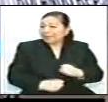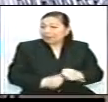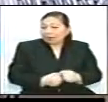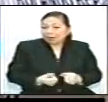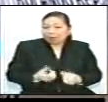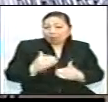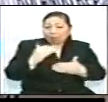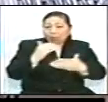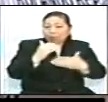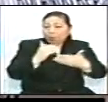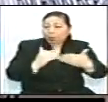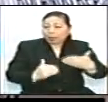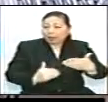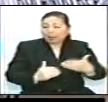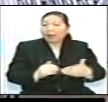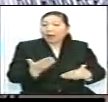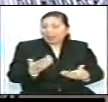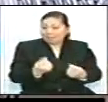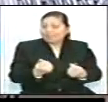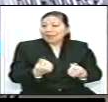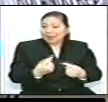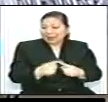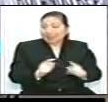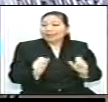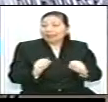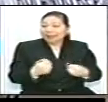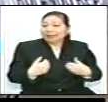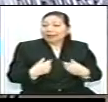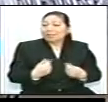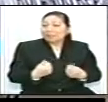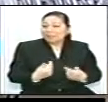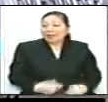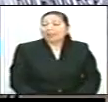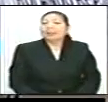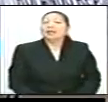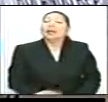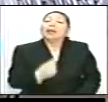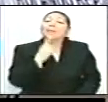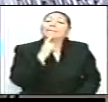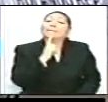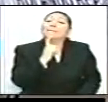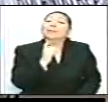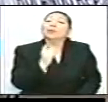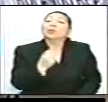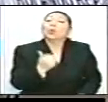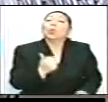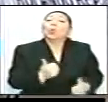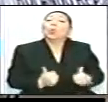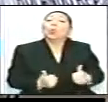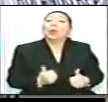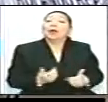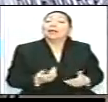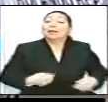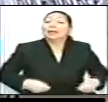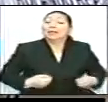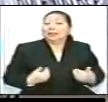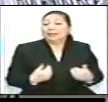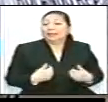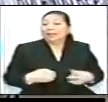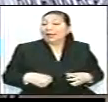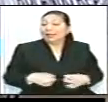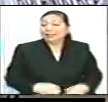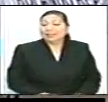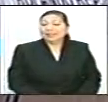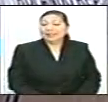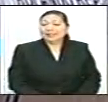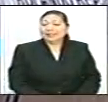creció. Hay dinero, tenemos recursos. La pregunta es, ¿cuál es la calidad del gasto que estamos